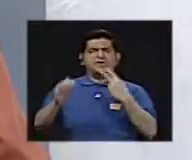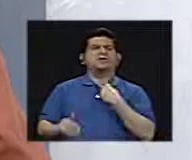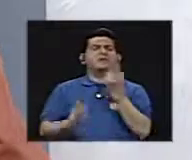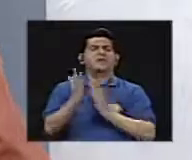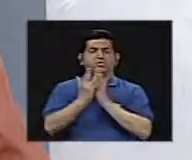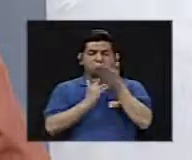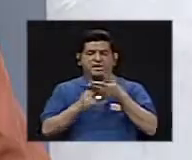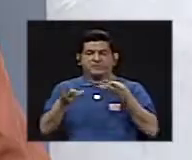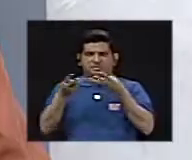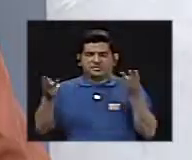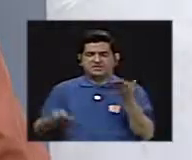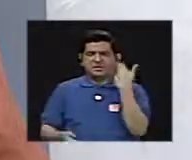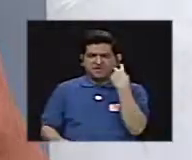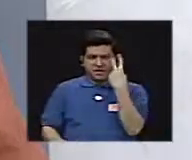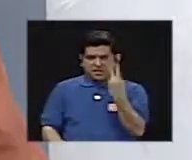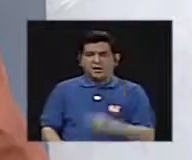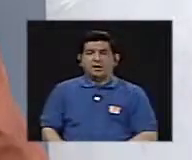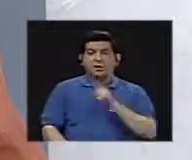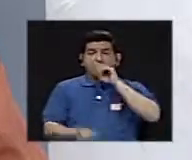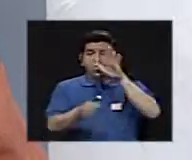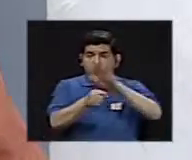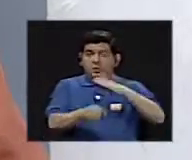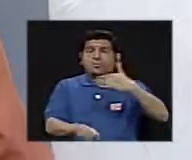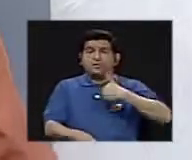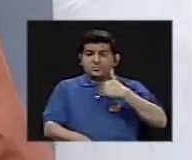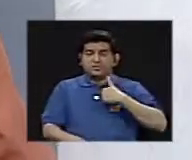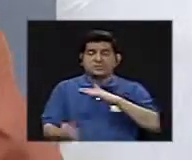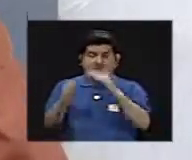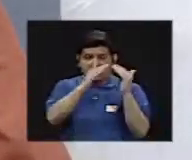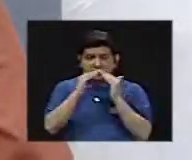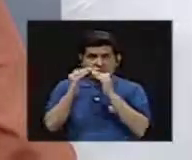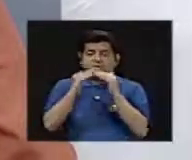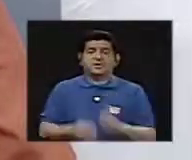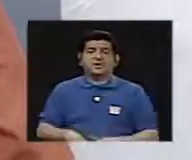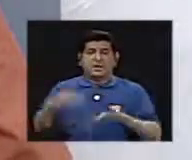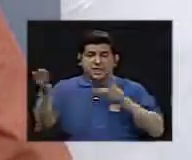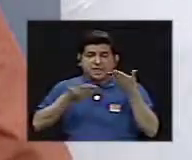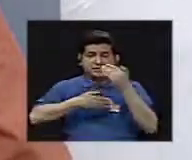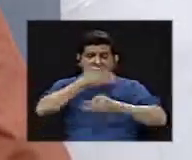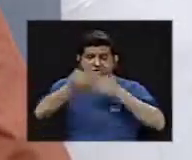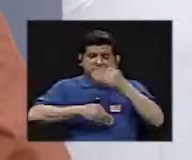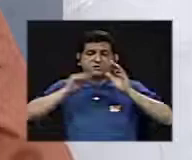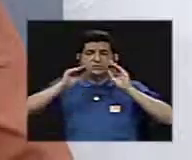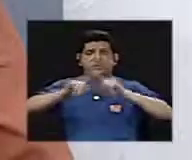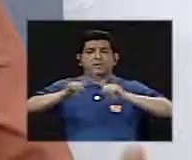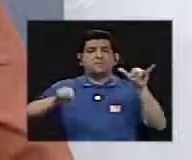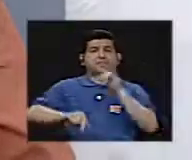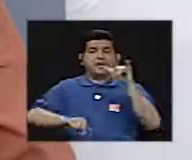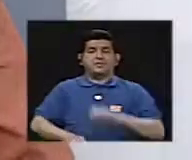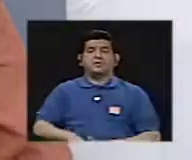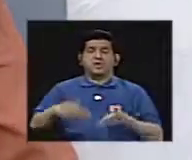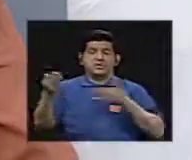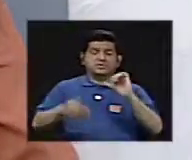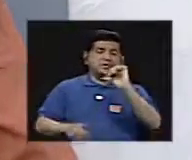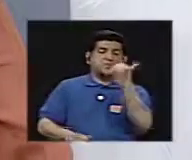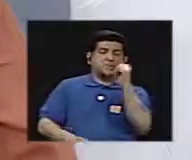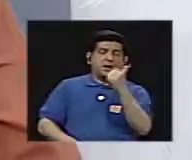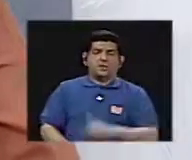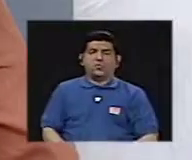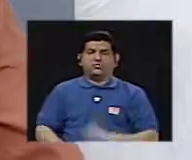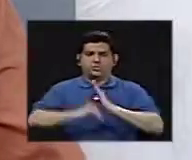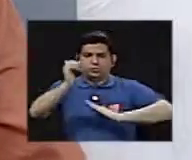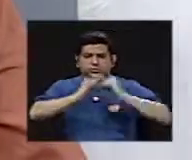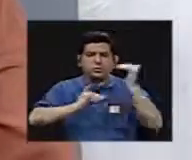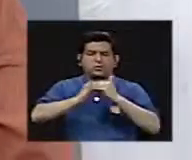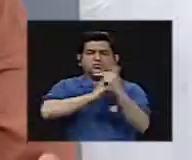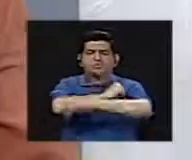del audiovisual, comprometida a estar con las comunidades, a servir a procesos didácticos, pero también a servir a eso otro, que era a construir